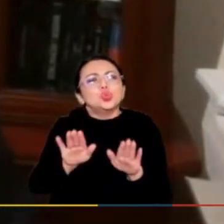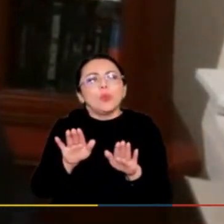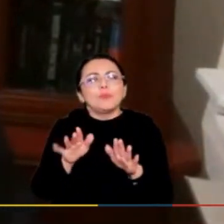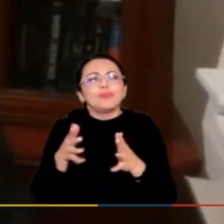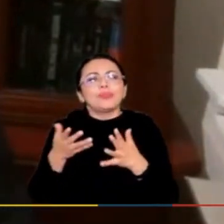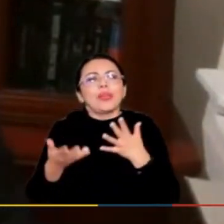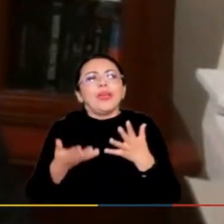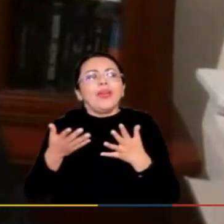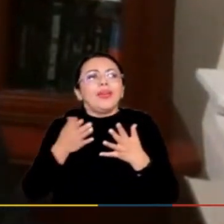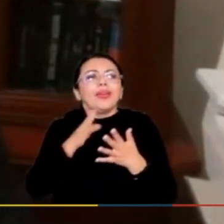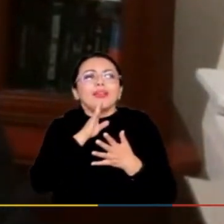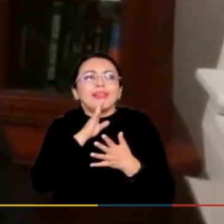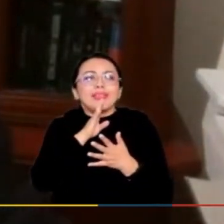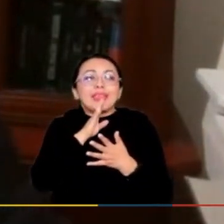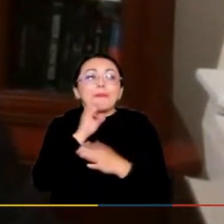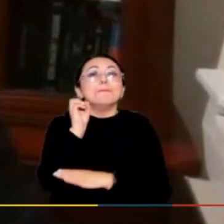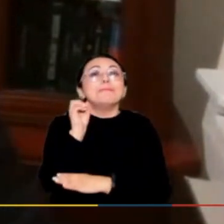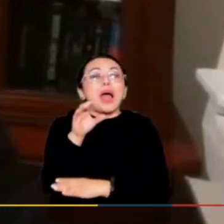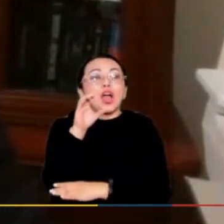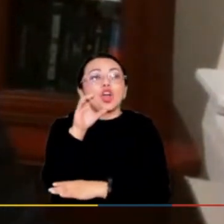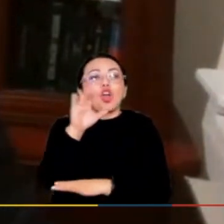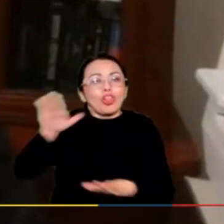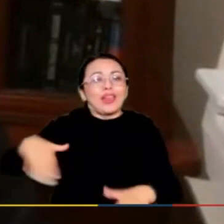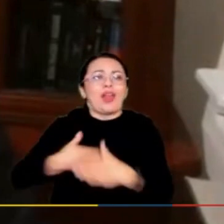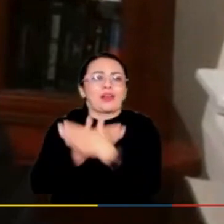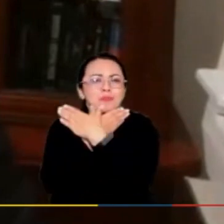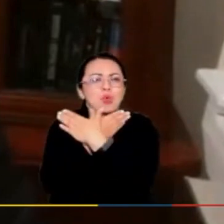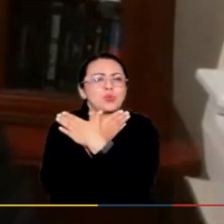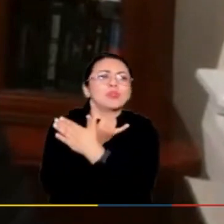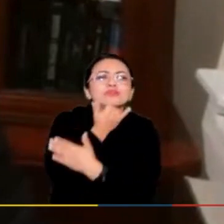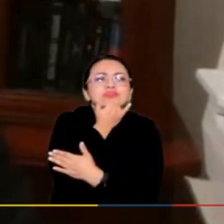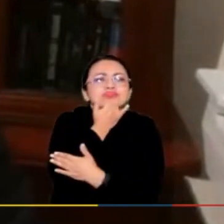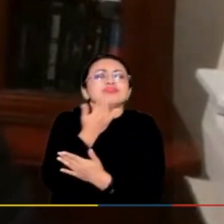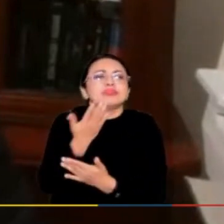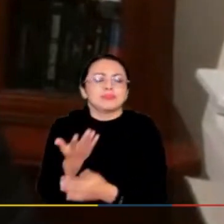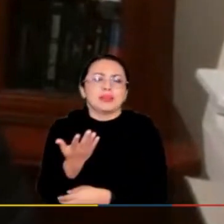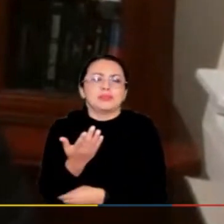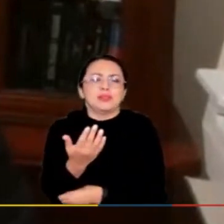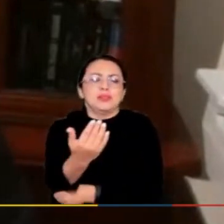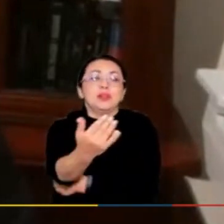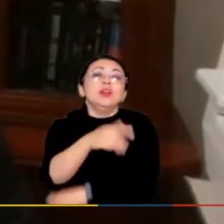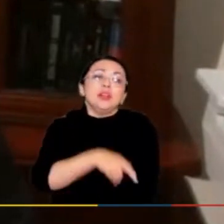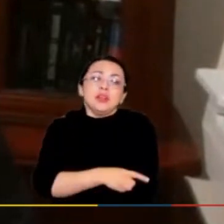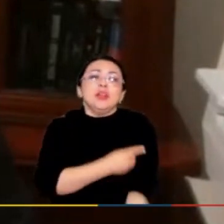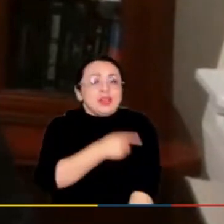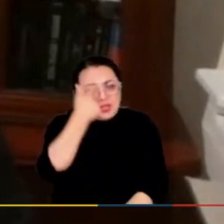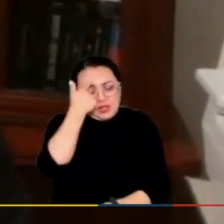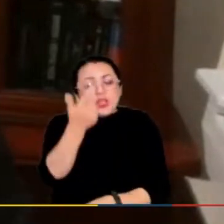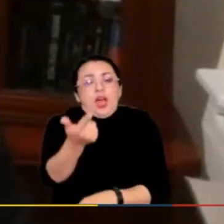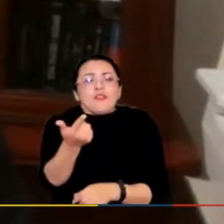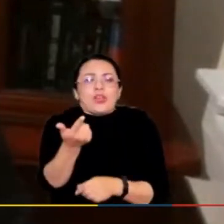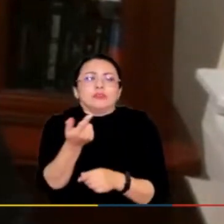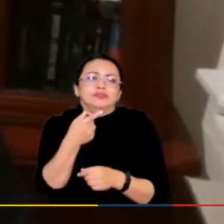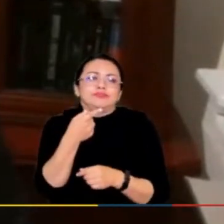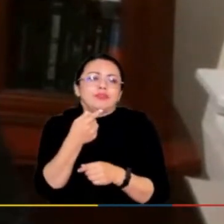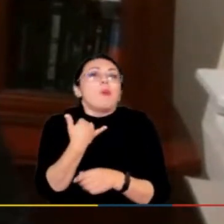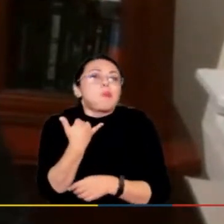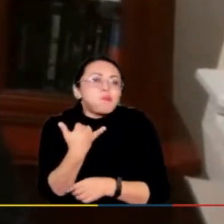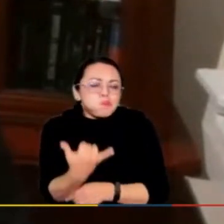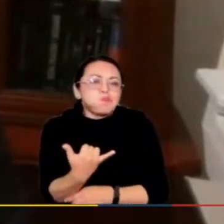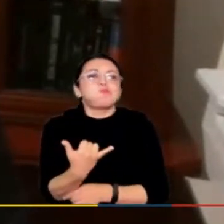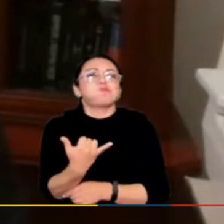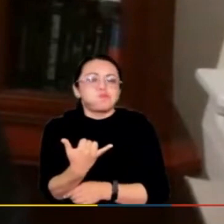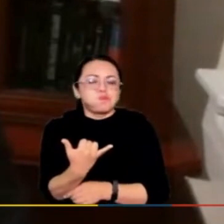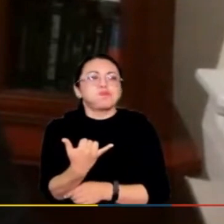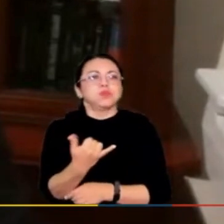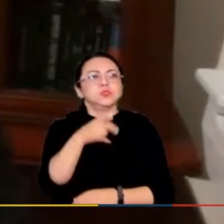del Banco de la República en ese sentido. O sea, a pesar de que pueda existirse o alegarse que son